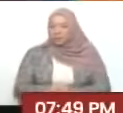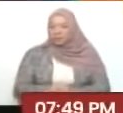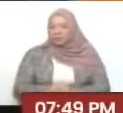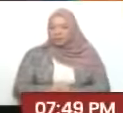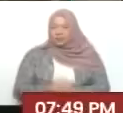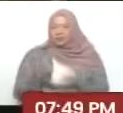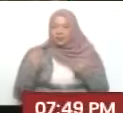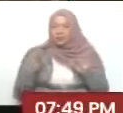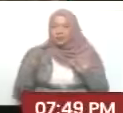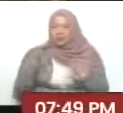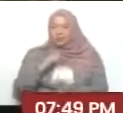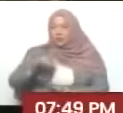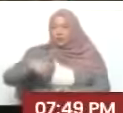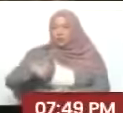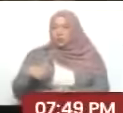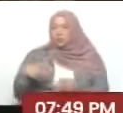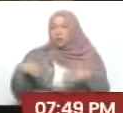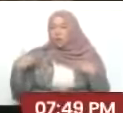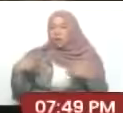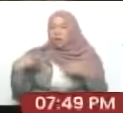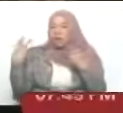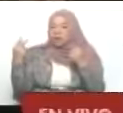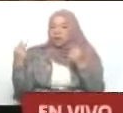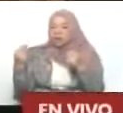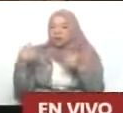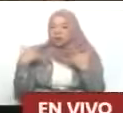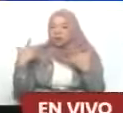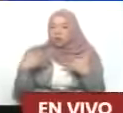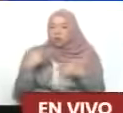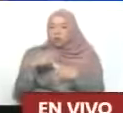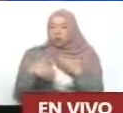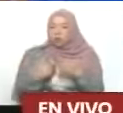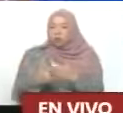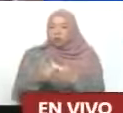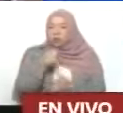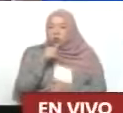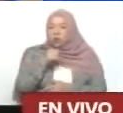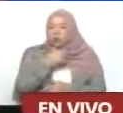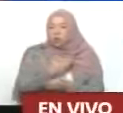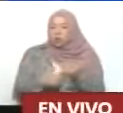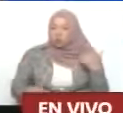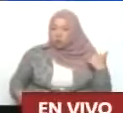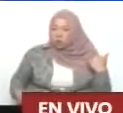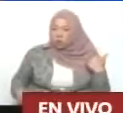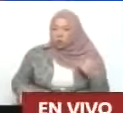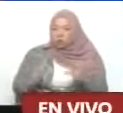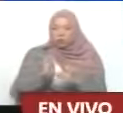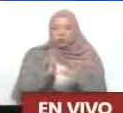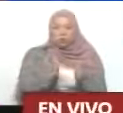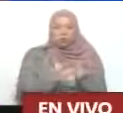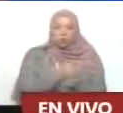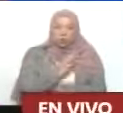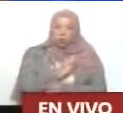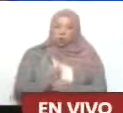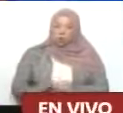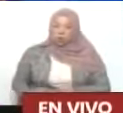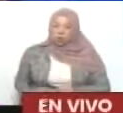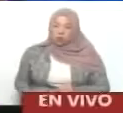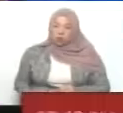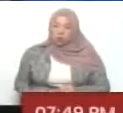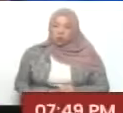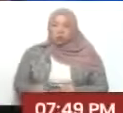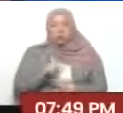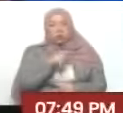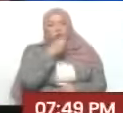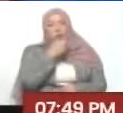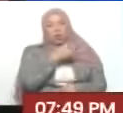Somos la esperanza, somos la alegría. Y digo con nuestro Señor Jesucristo, yo cristiano, tú eres un buen